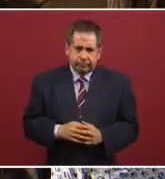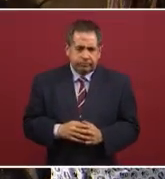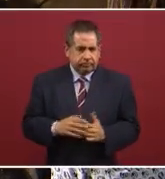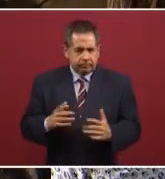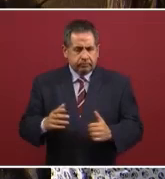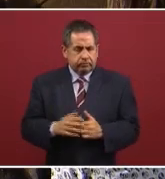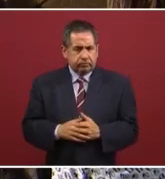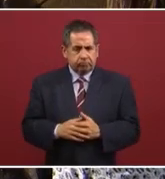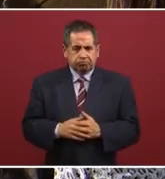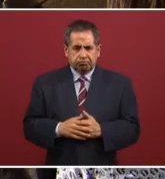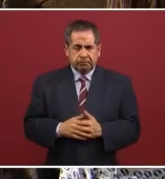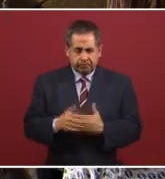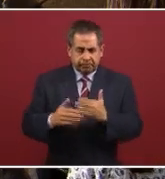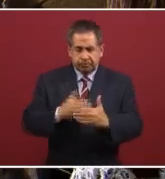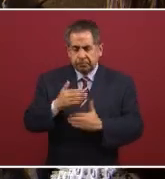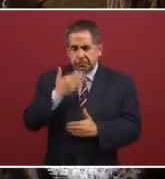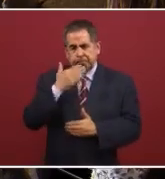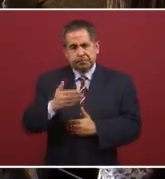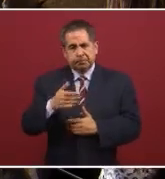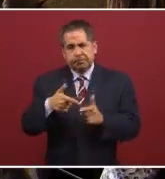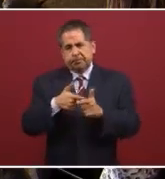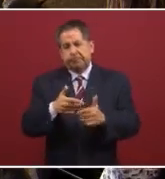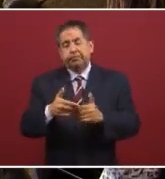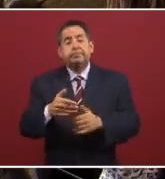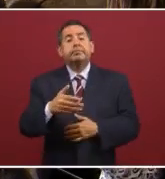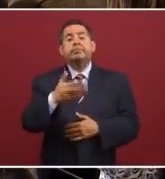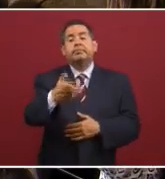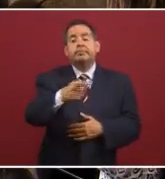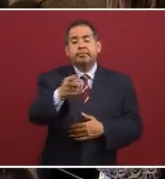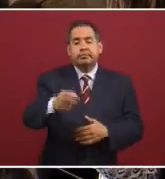Vamos de manera que bien, adelante.